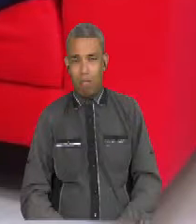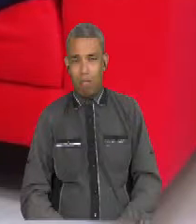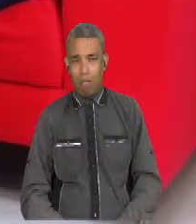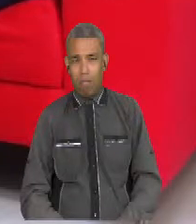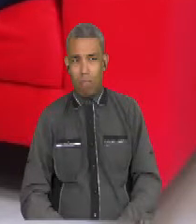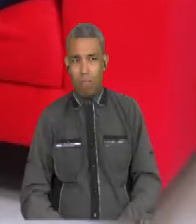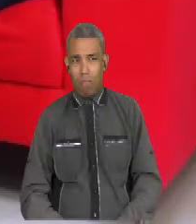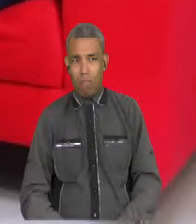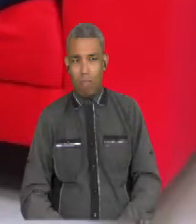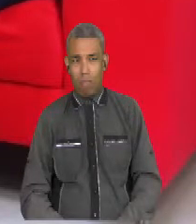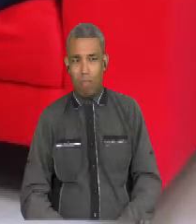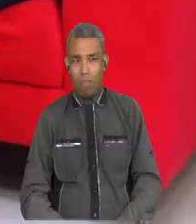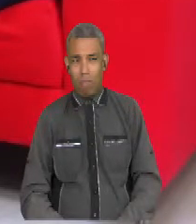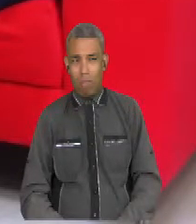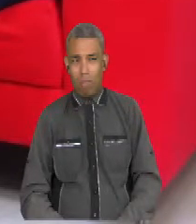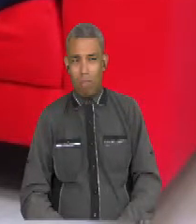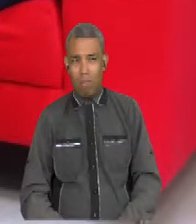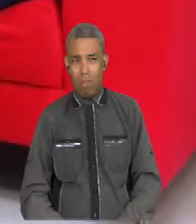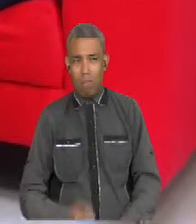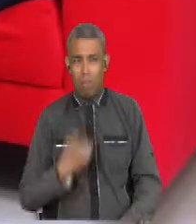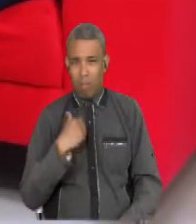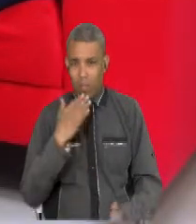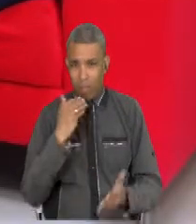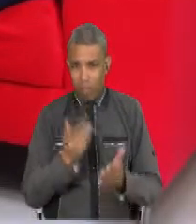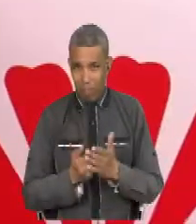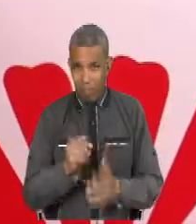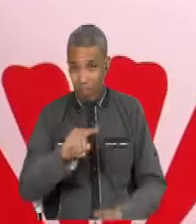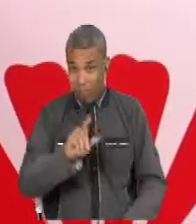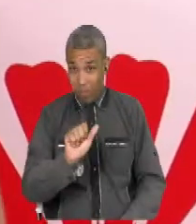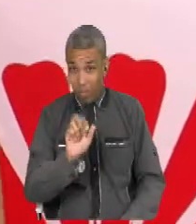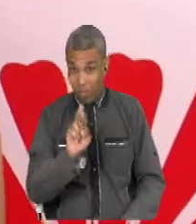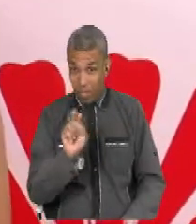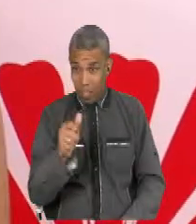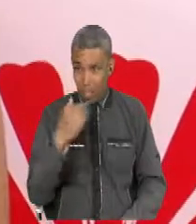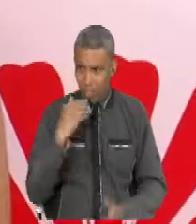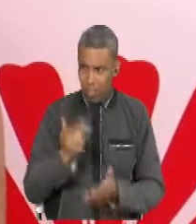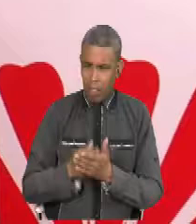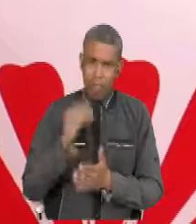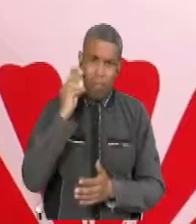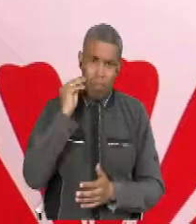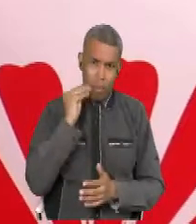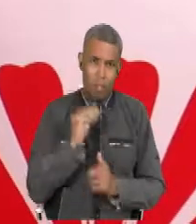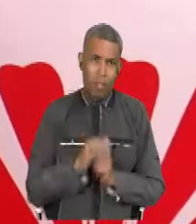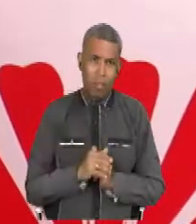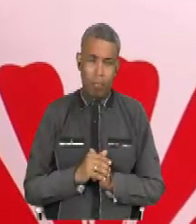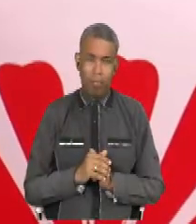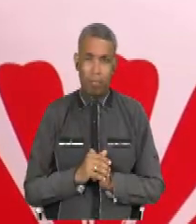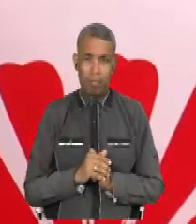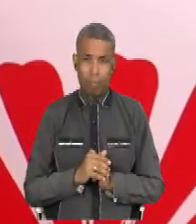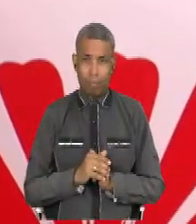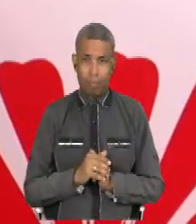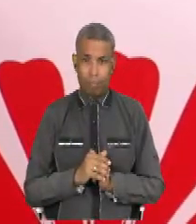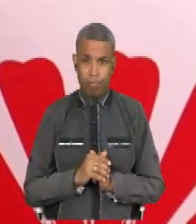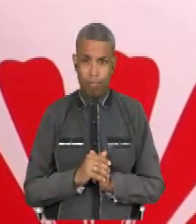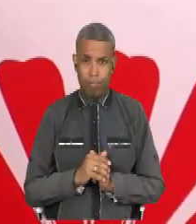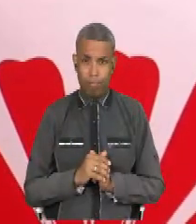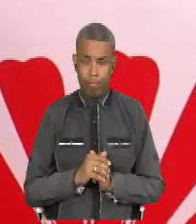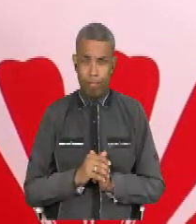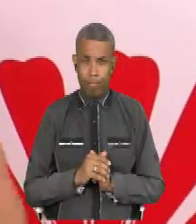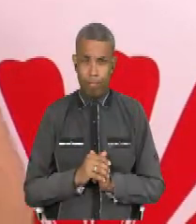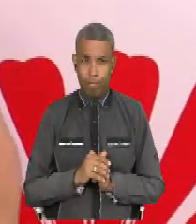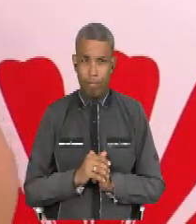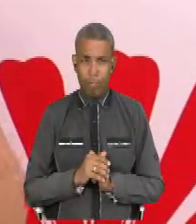por acompañarnos. Decirle a nuestros televidentes que en nuestra sección de expertos va a estar Sara, así que todos ahí con